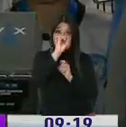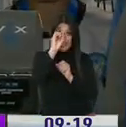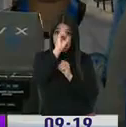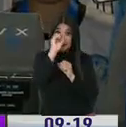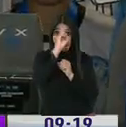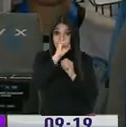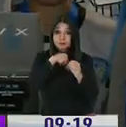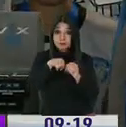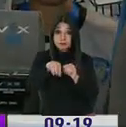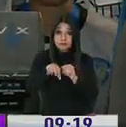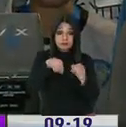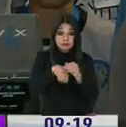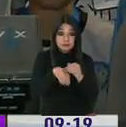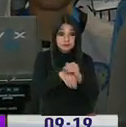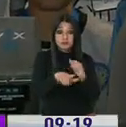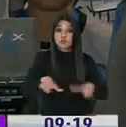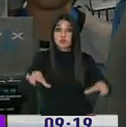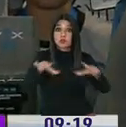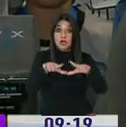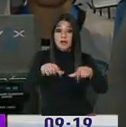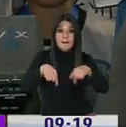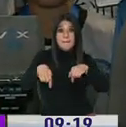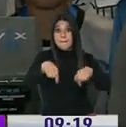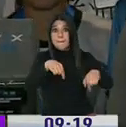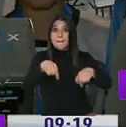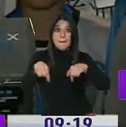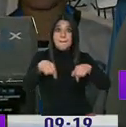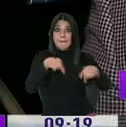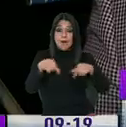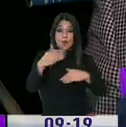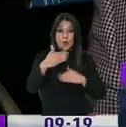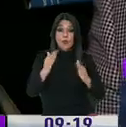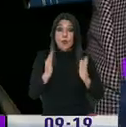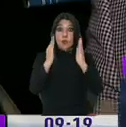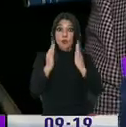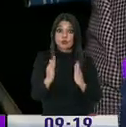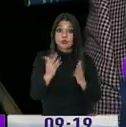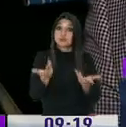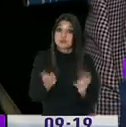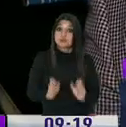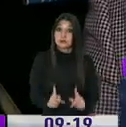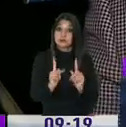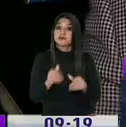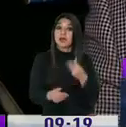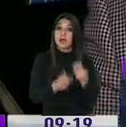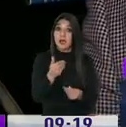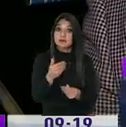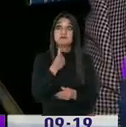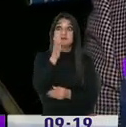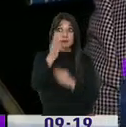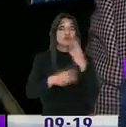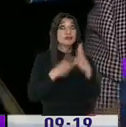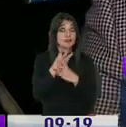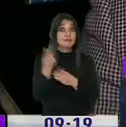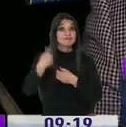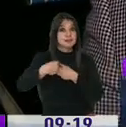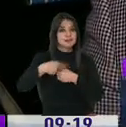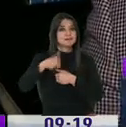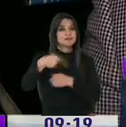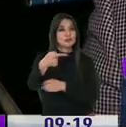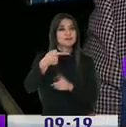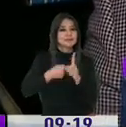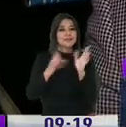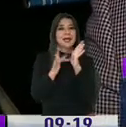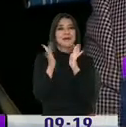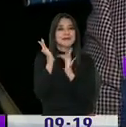ingresa en diferentes lugares, mueve y moviliza cubos. Le otorga la oportunidad de ir al mundial este próximo mes de